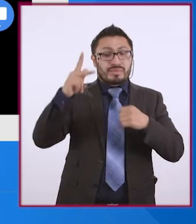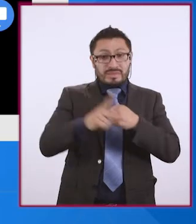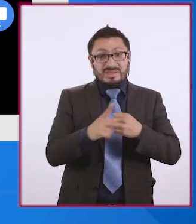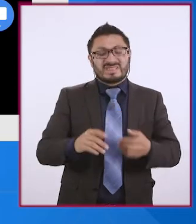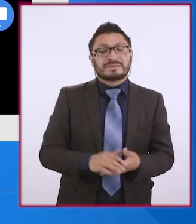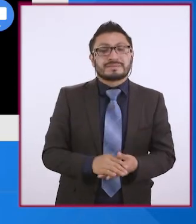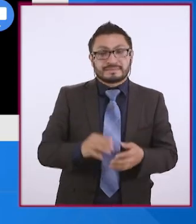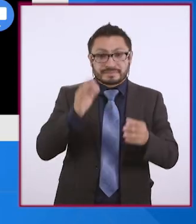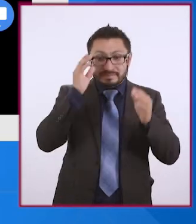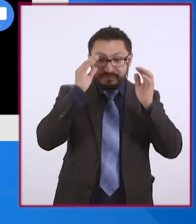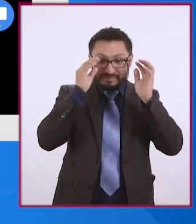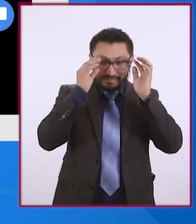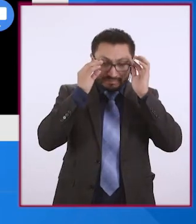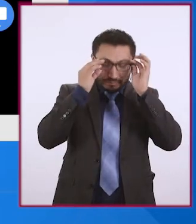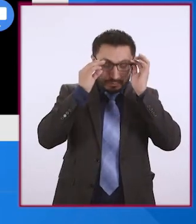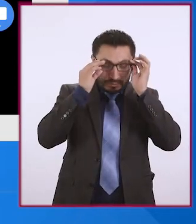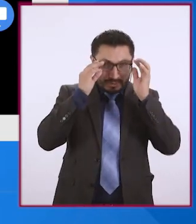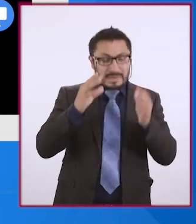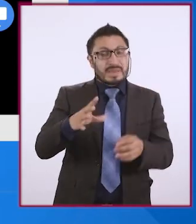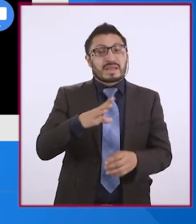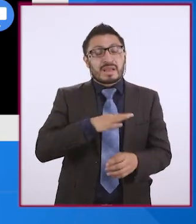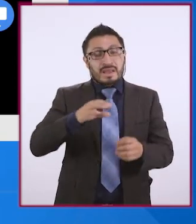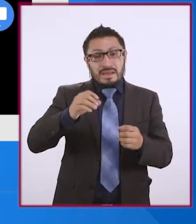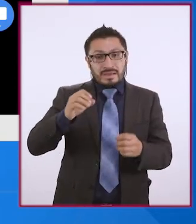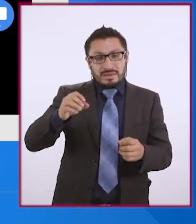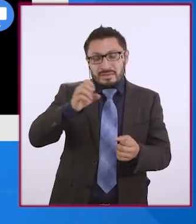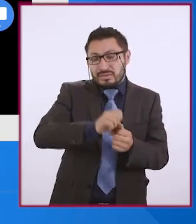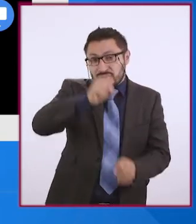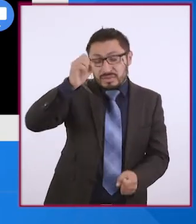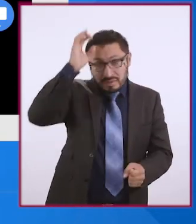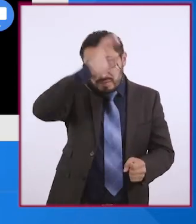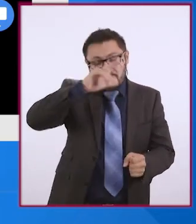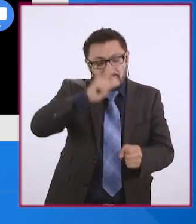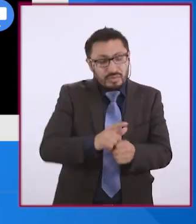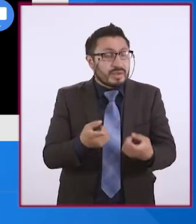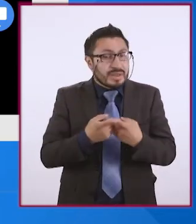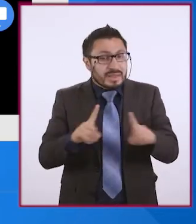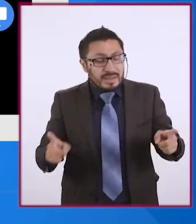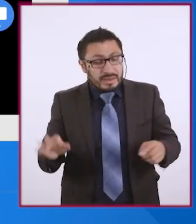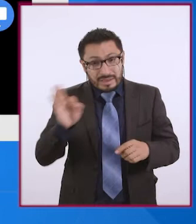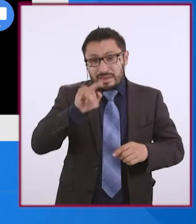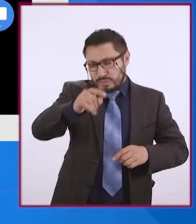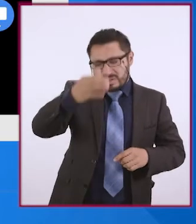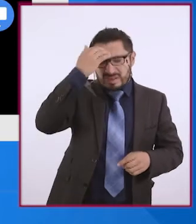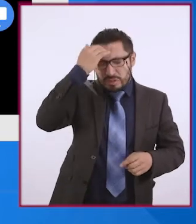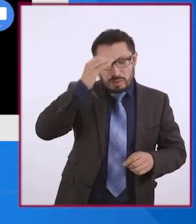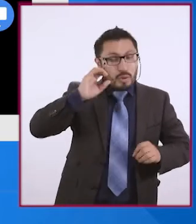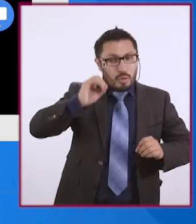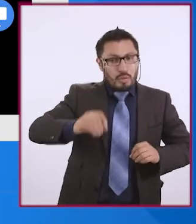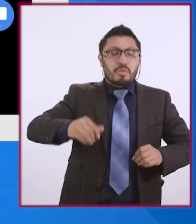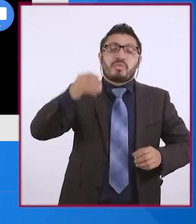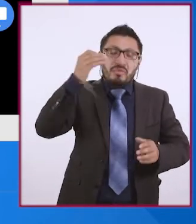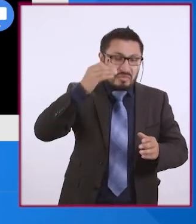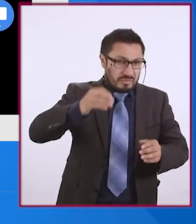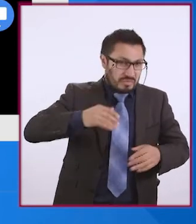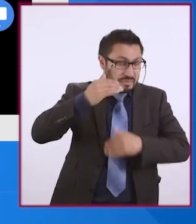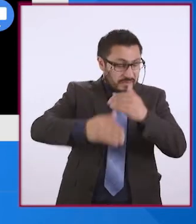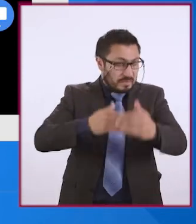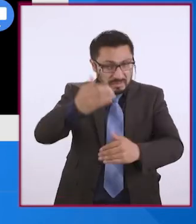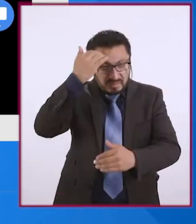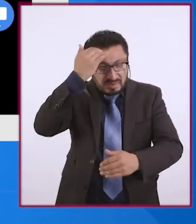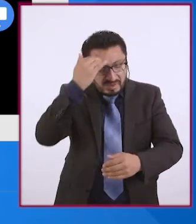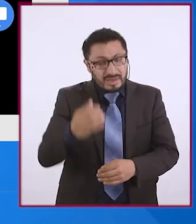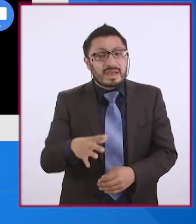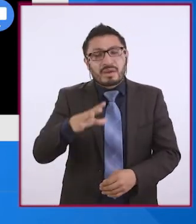una expresión que se ha venido desarrollando y que ustedes seguramente van a escuchar, si no es que ya han escuchado. Puede